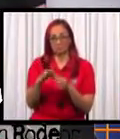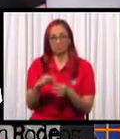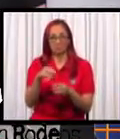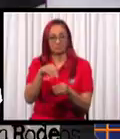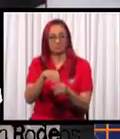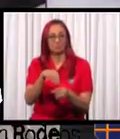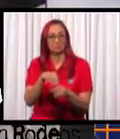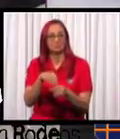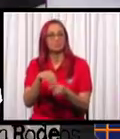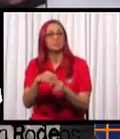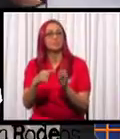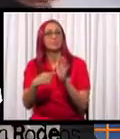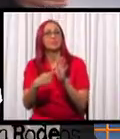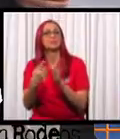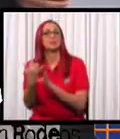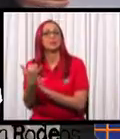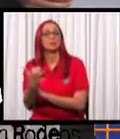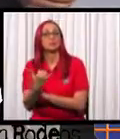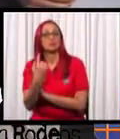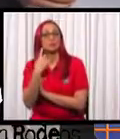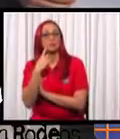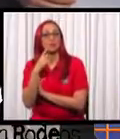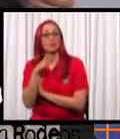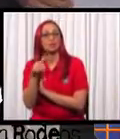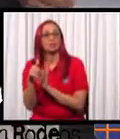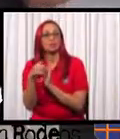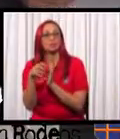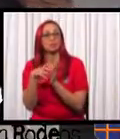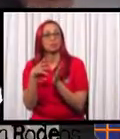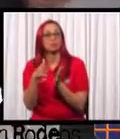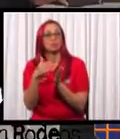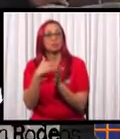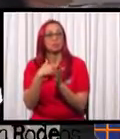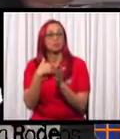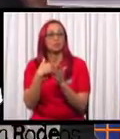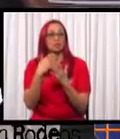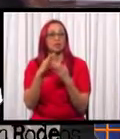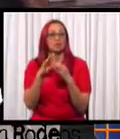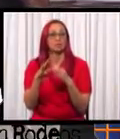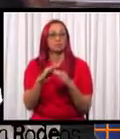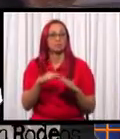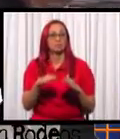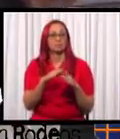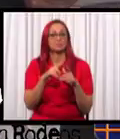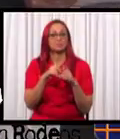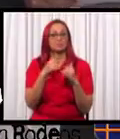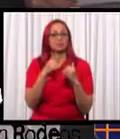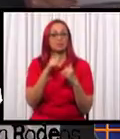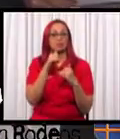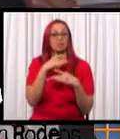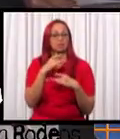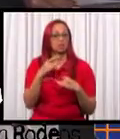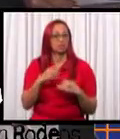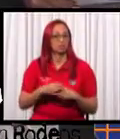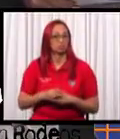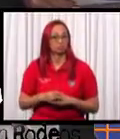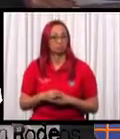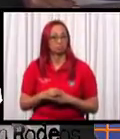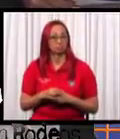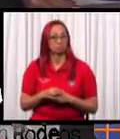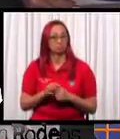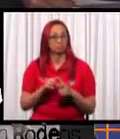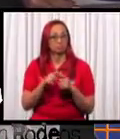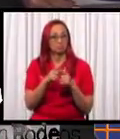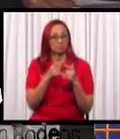un proyecto para que todos los arroceros tuvieran mínimo un pluviómetro. No les interesó. Ahora,